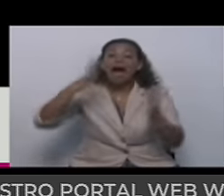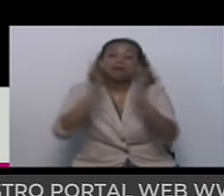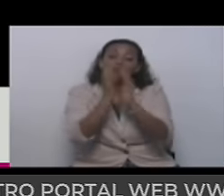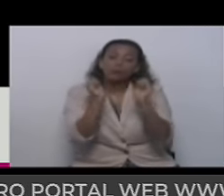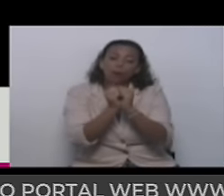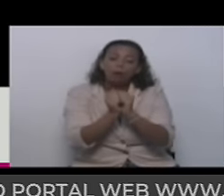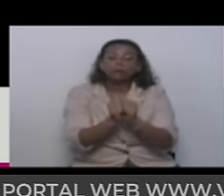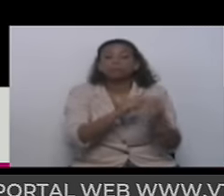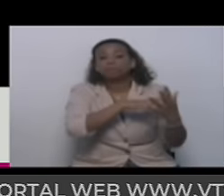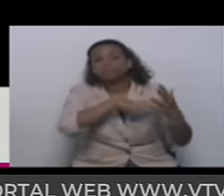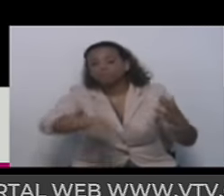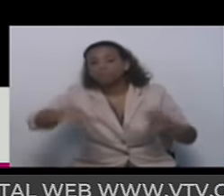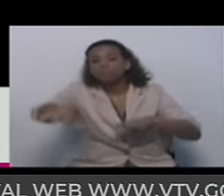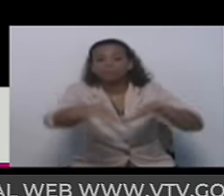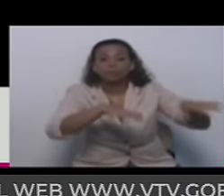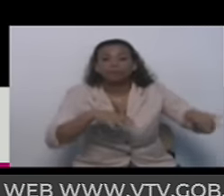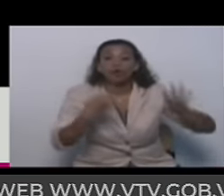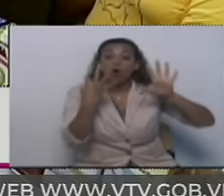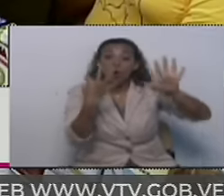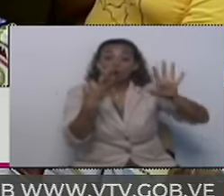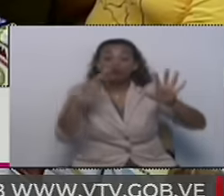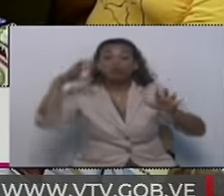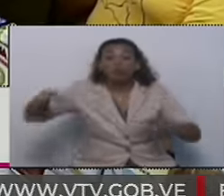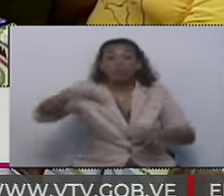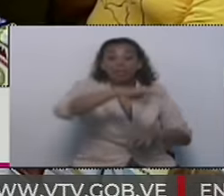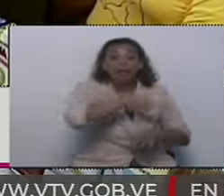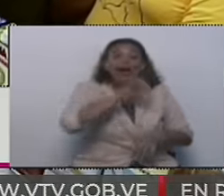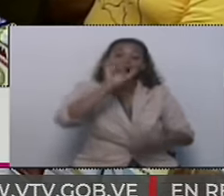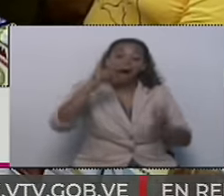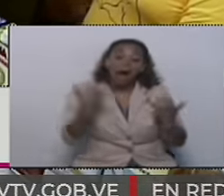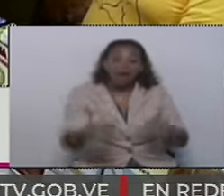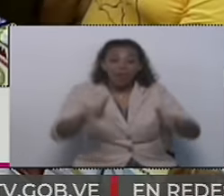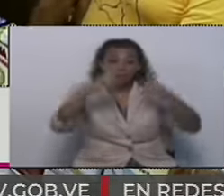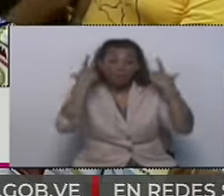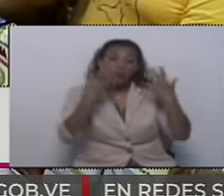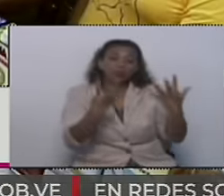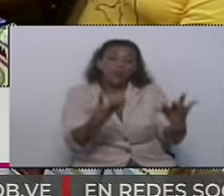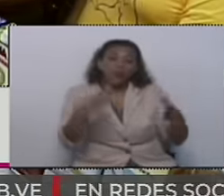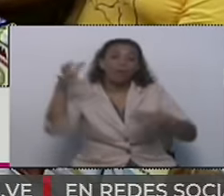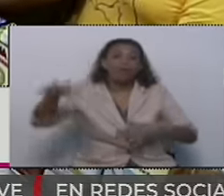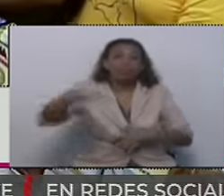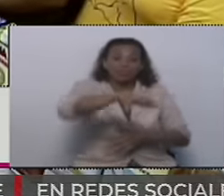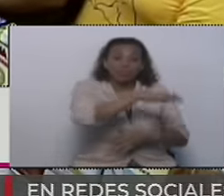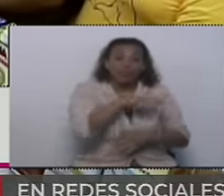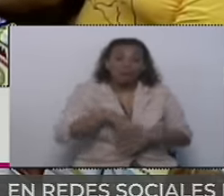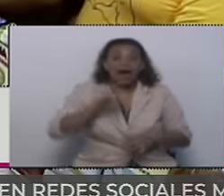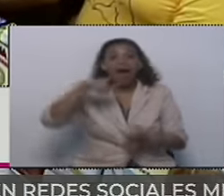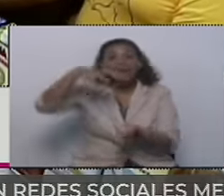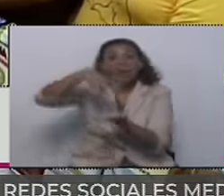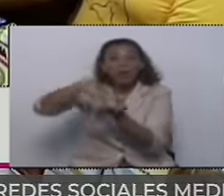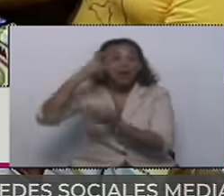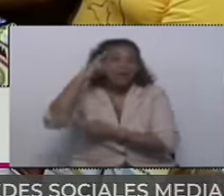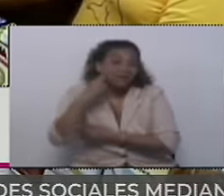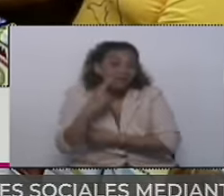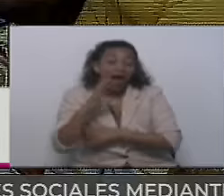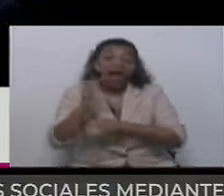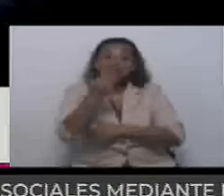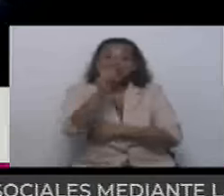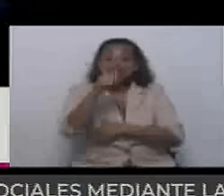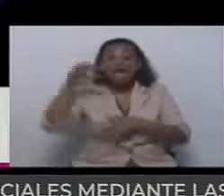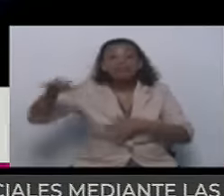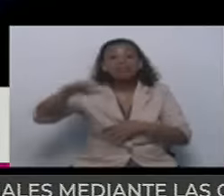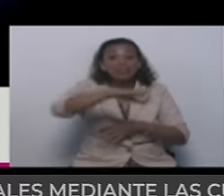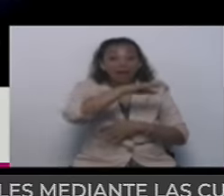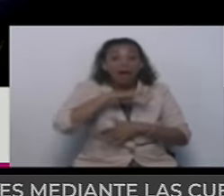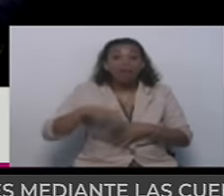Anzoátegui. 8 estados. Y La Guaira. 9. Así que... Y Bolívar. 10 estados.